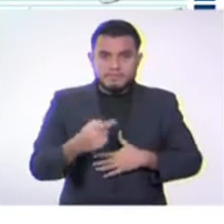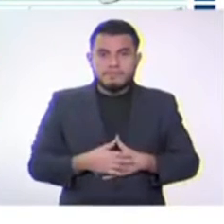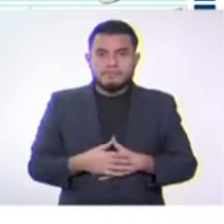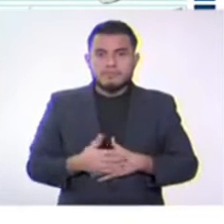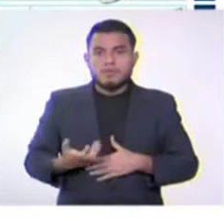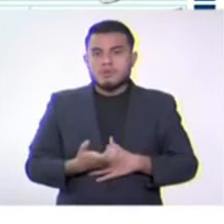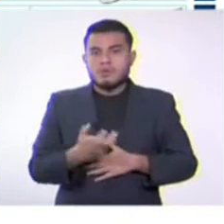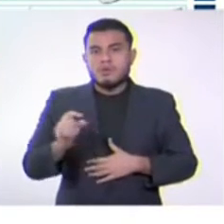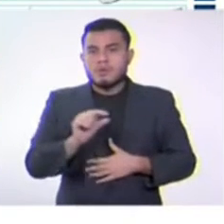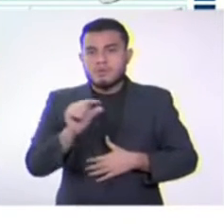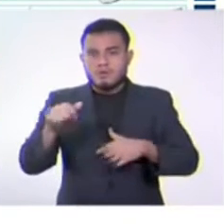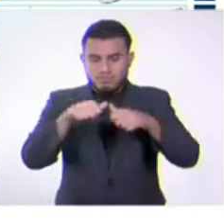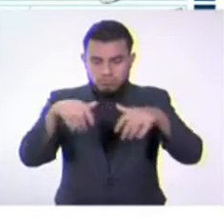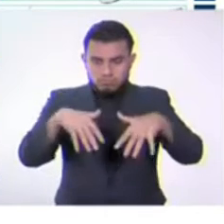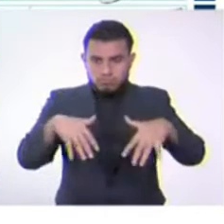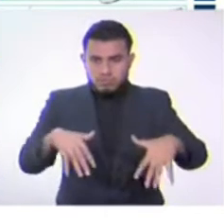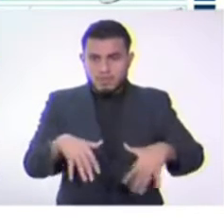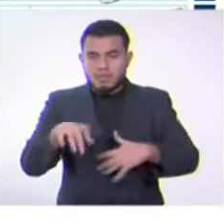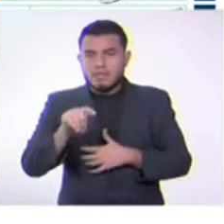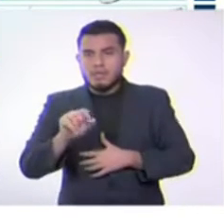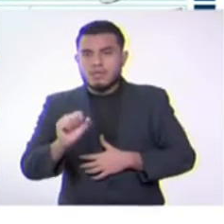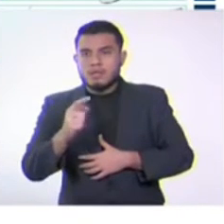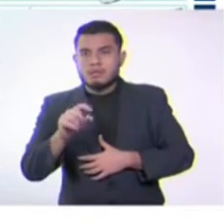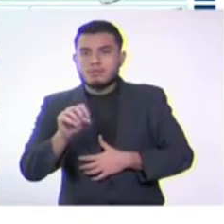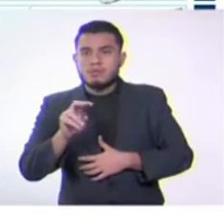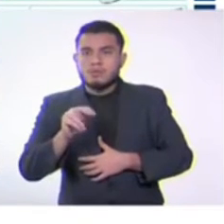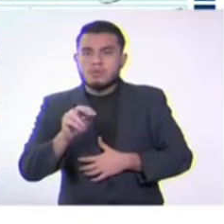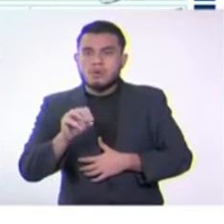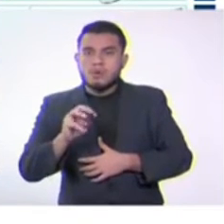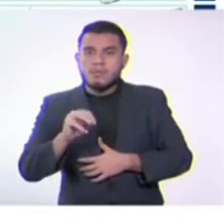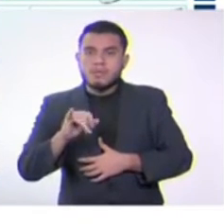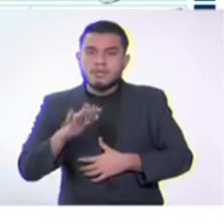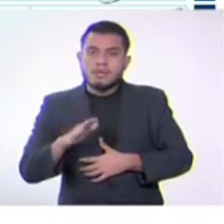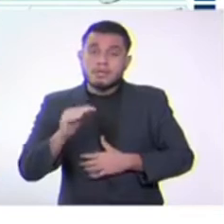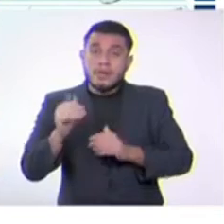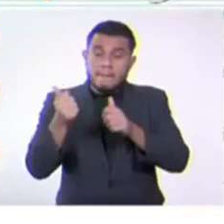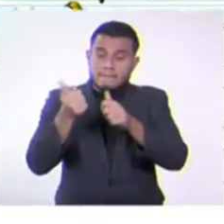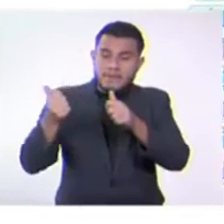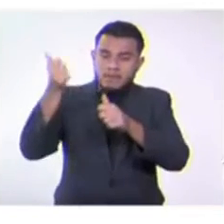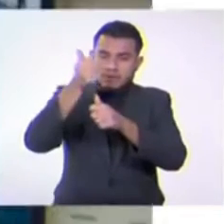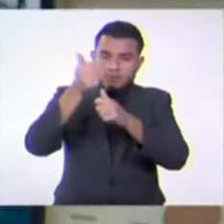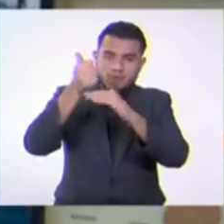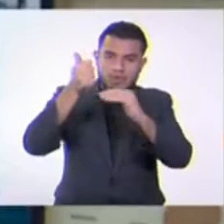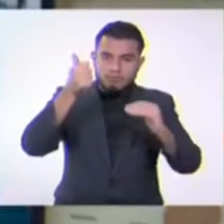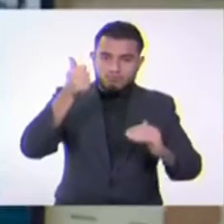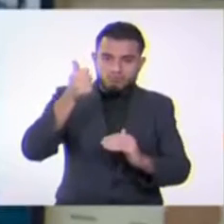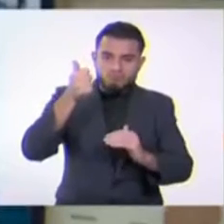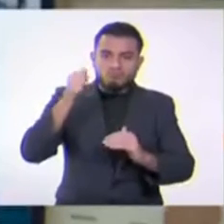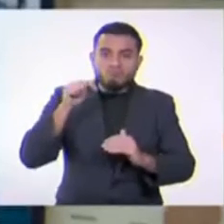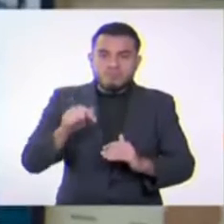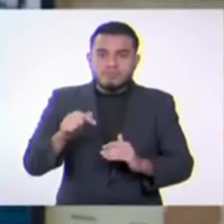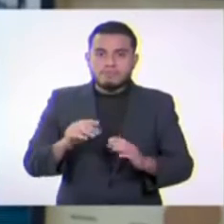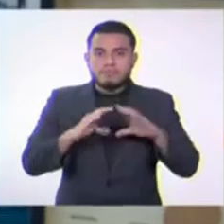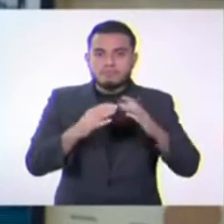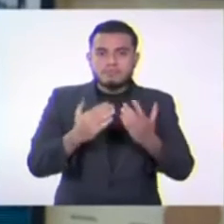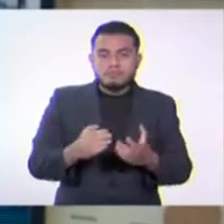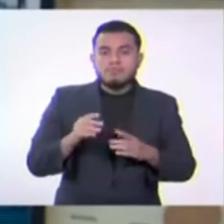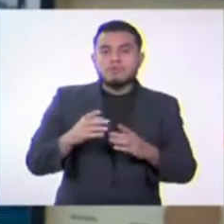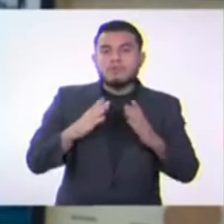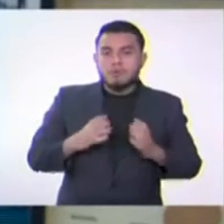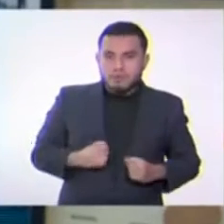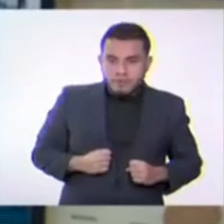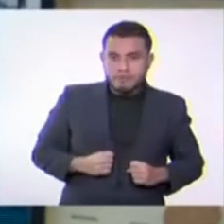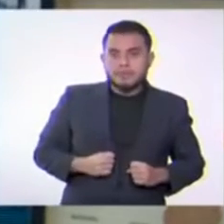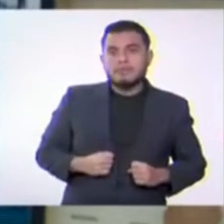llamamos categorías taxonómicas y de mayor a menor estas categorías son los dominios,